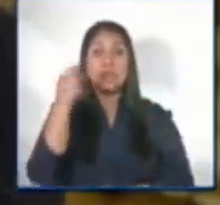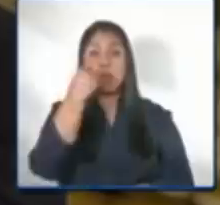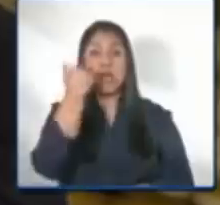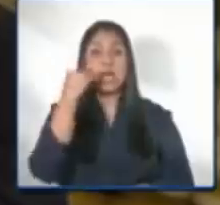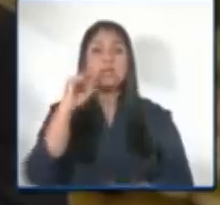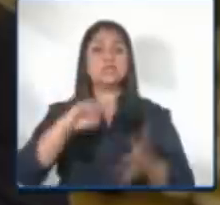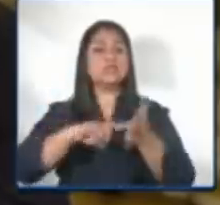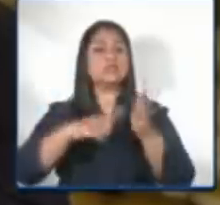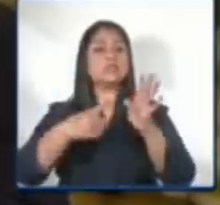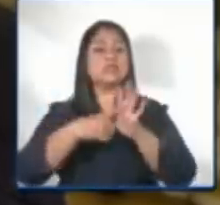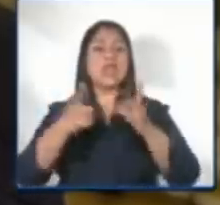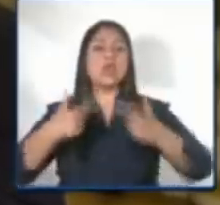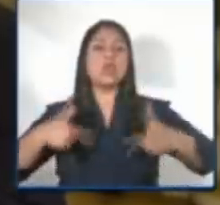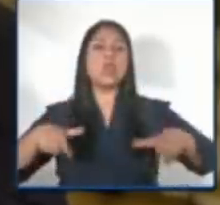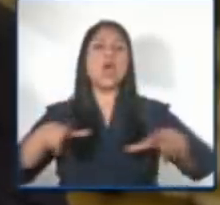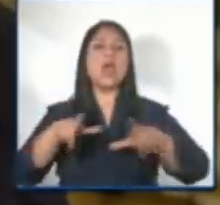representaba el lugar